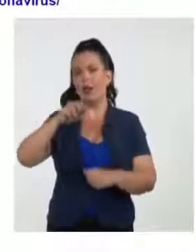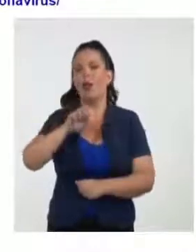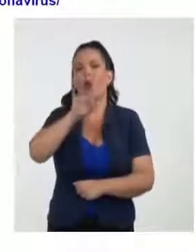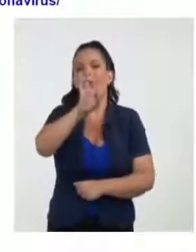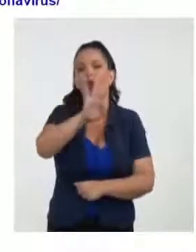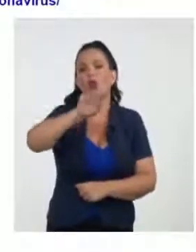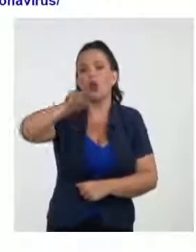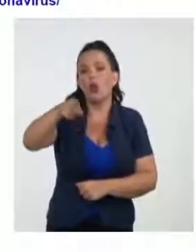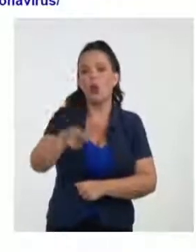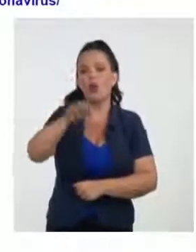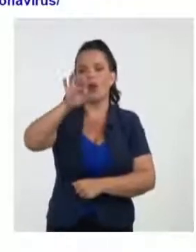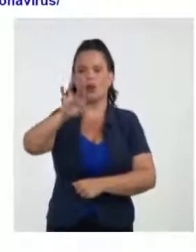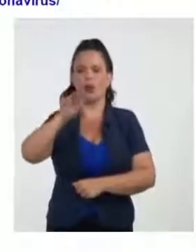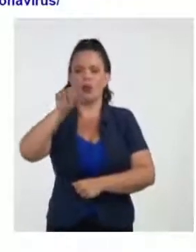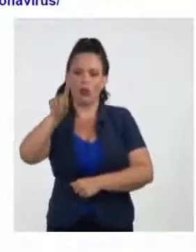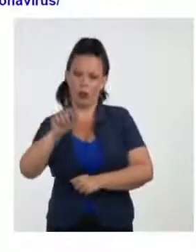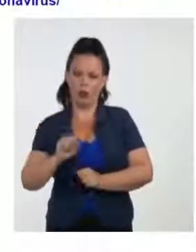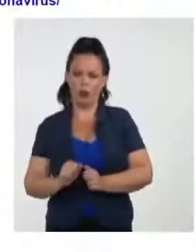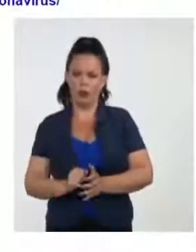8,81,